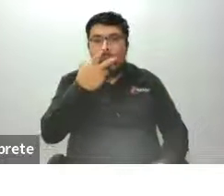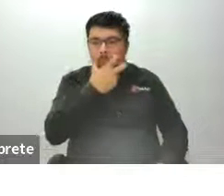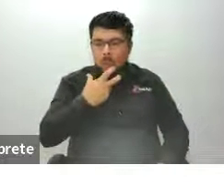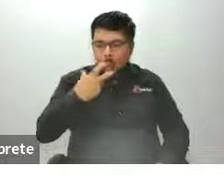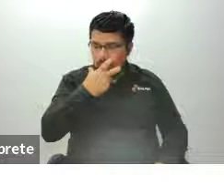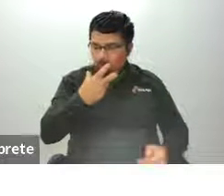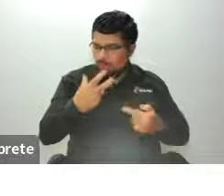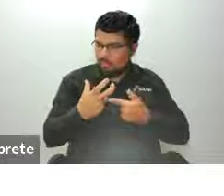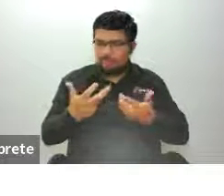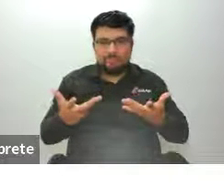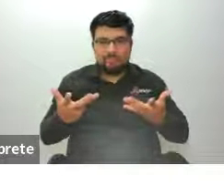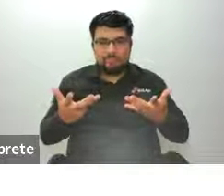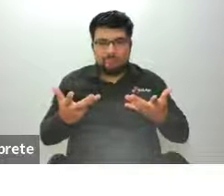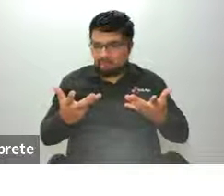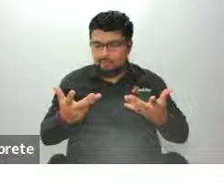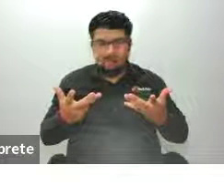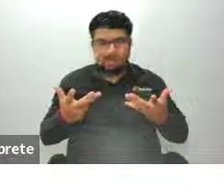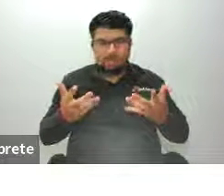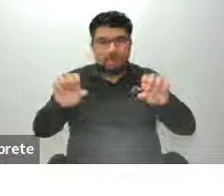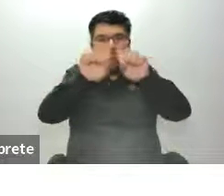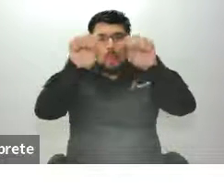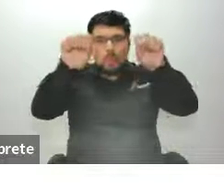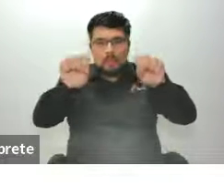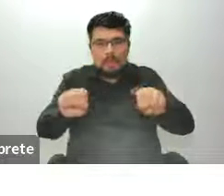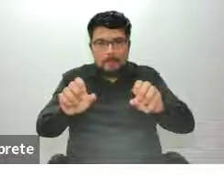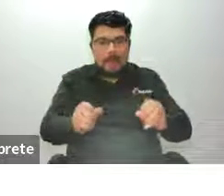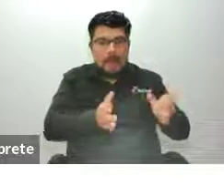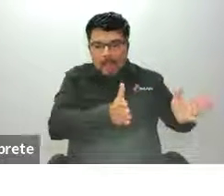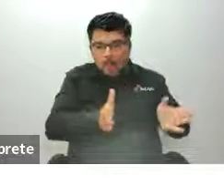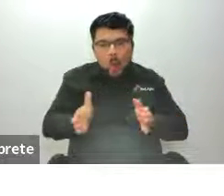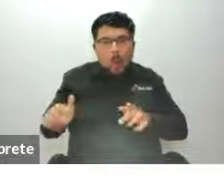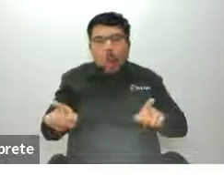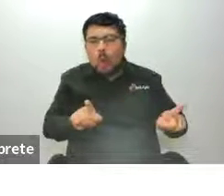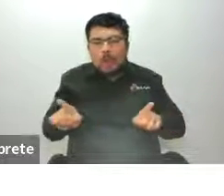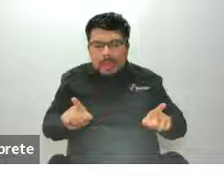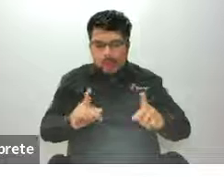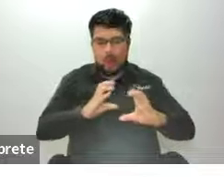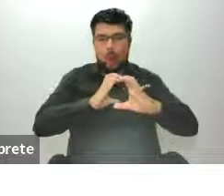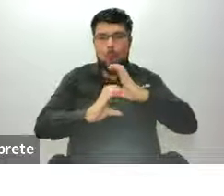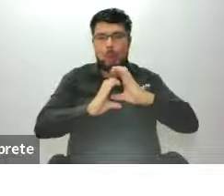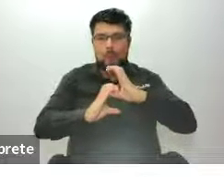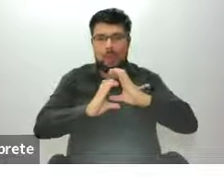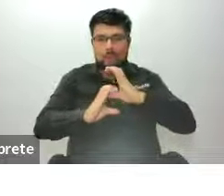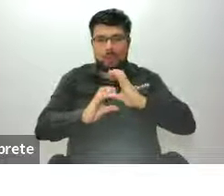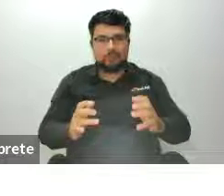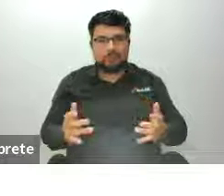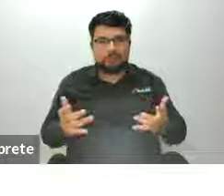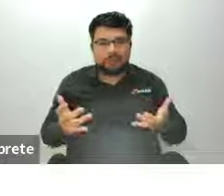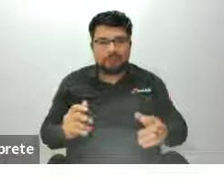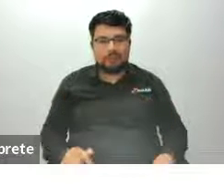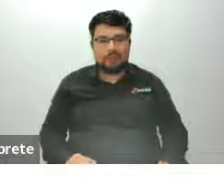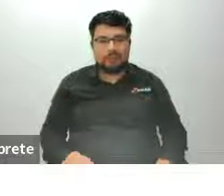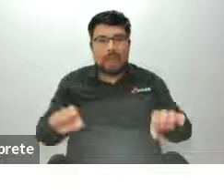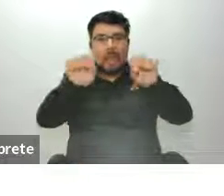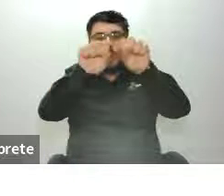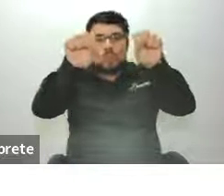implica tener un sistema coordinado, es un sistema de comunicación. Por lo tanto, es un sistema en el